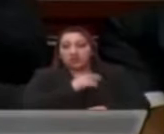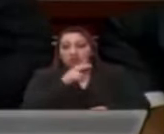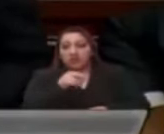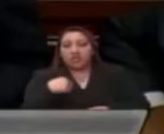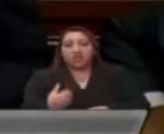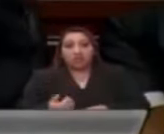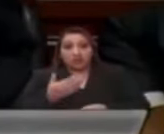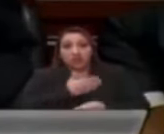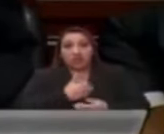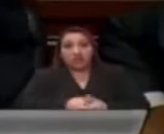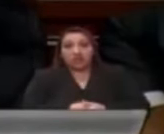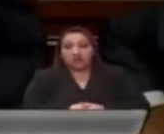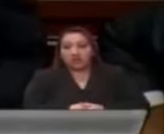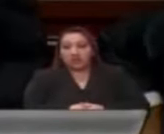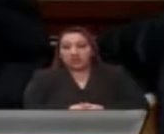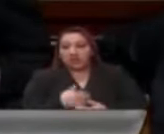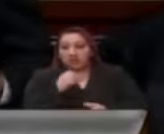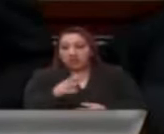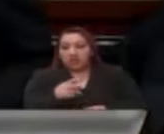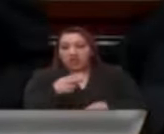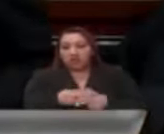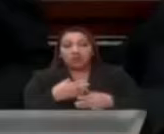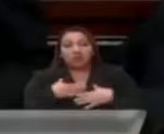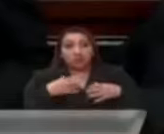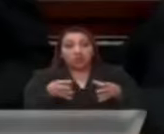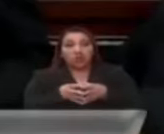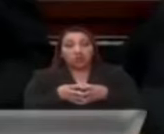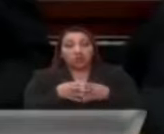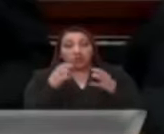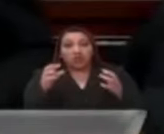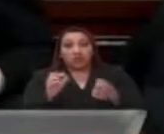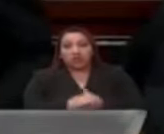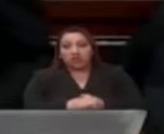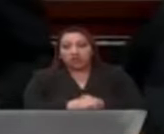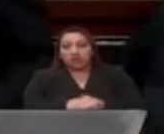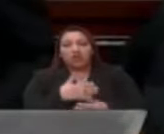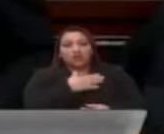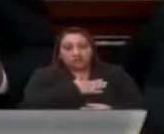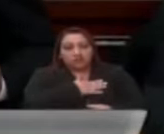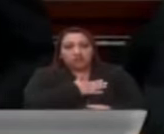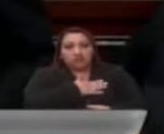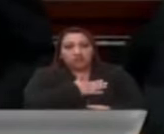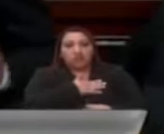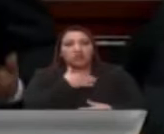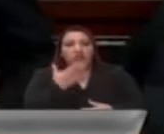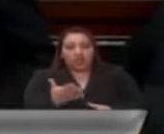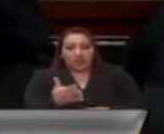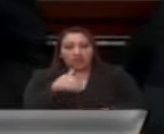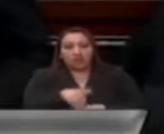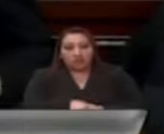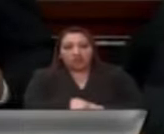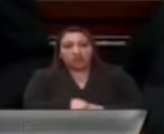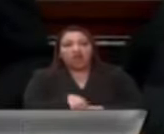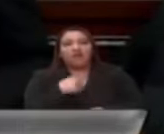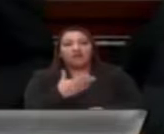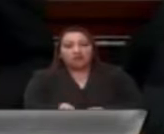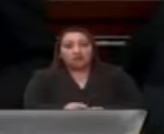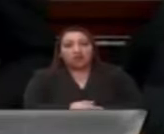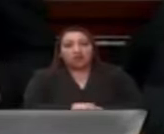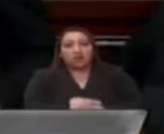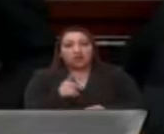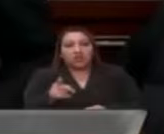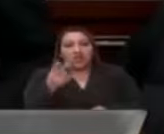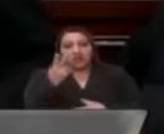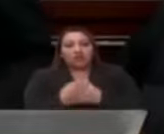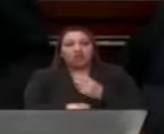Por eso, señora presidenta, quiero decir a nombre de mi bancada que patrióticamente vamos a expresar y vamos a votar a favor